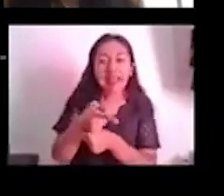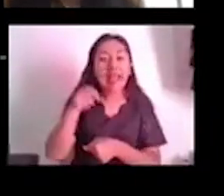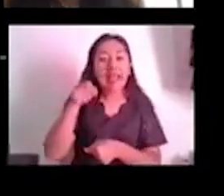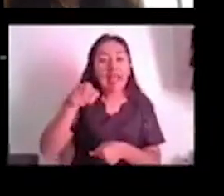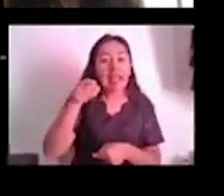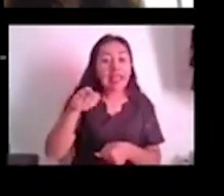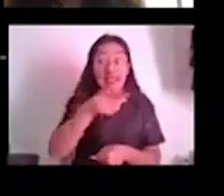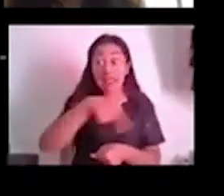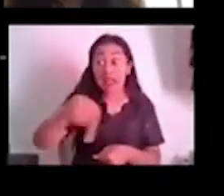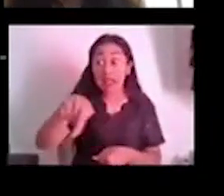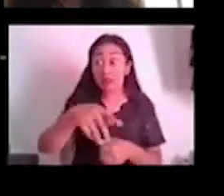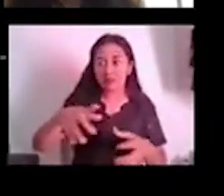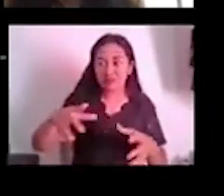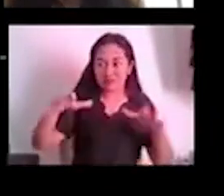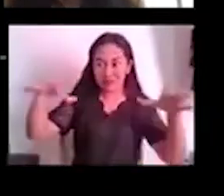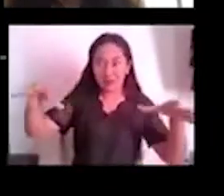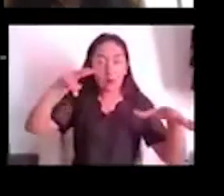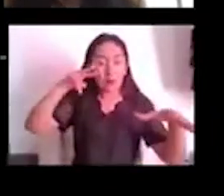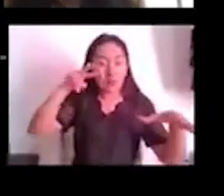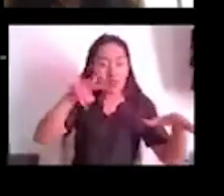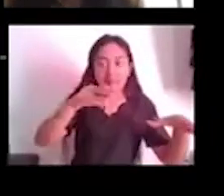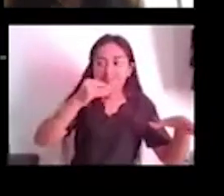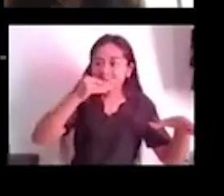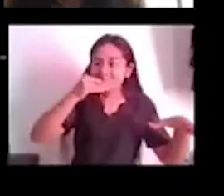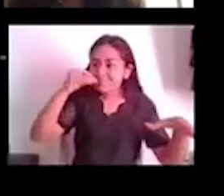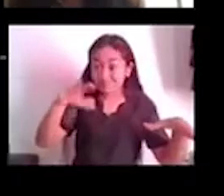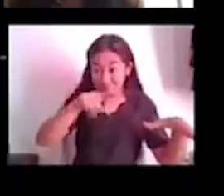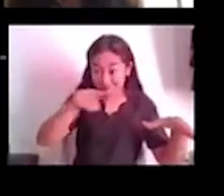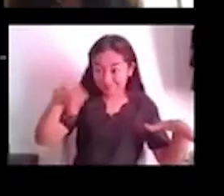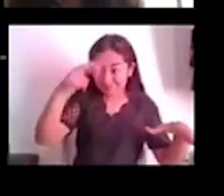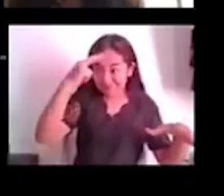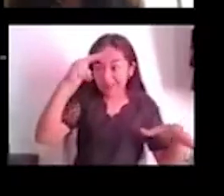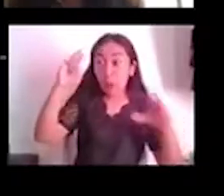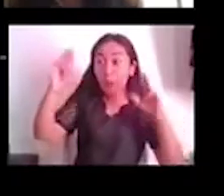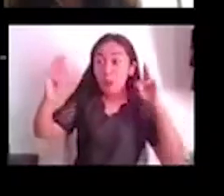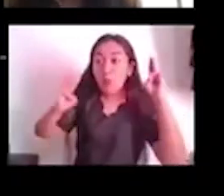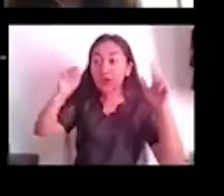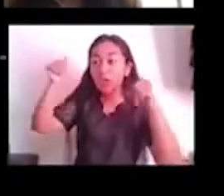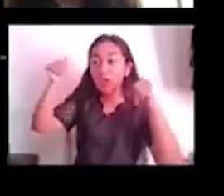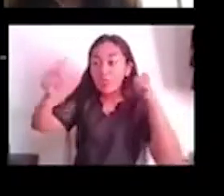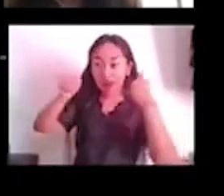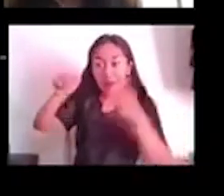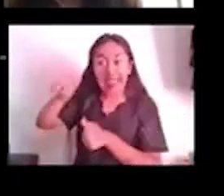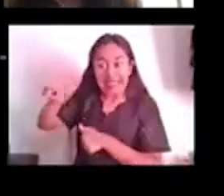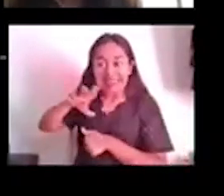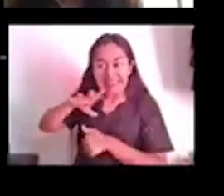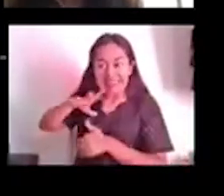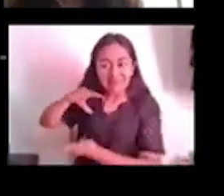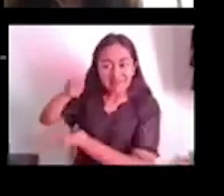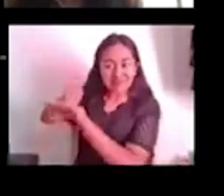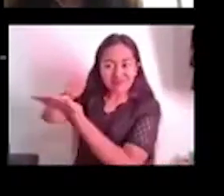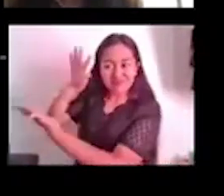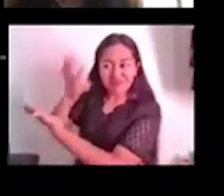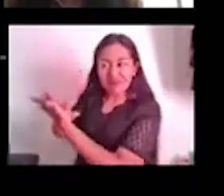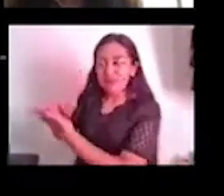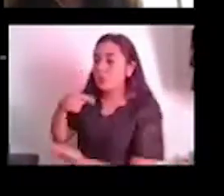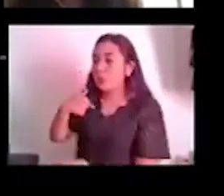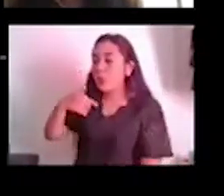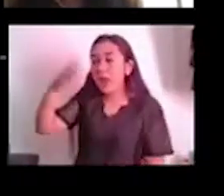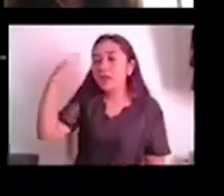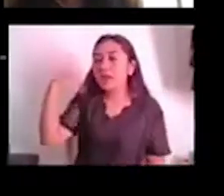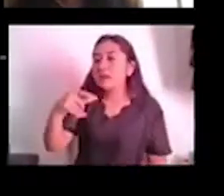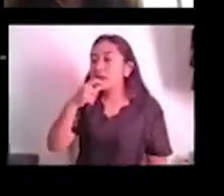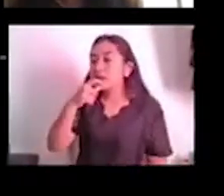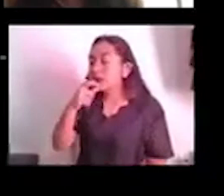comercio, esta maqueta maravillosa, si la recuerdan, del Museo de Antropología, Yo cuando era niña recuerdo dos